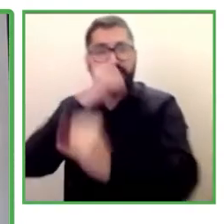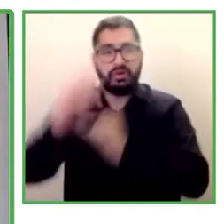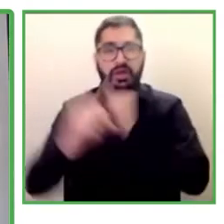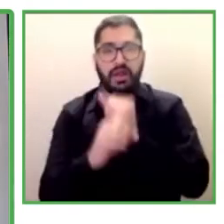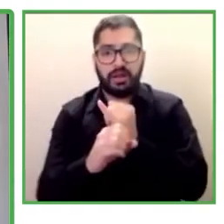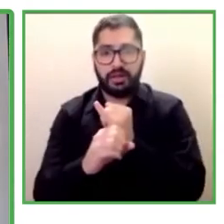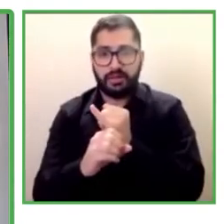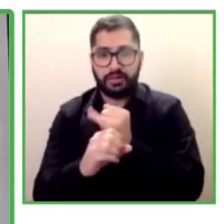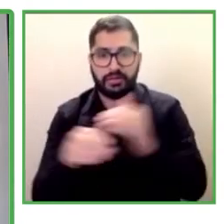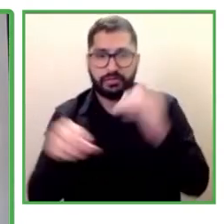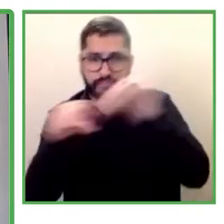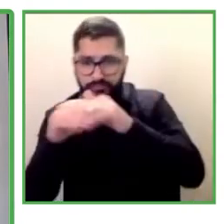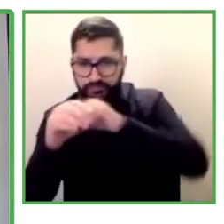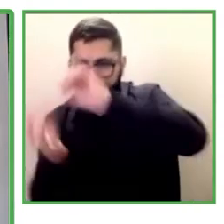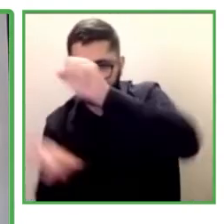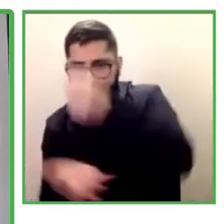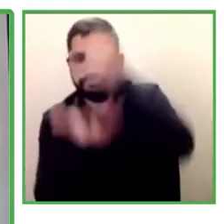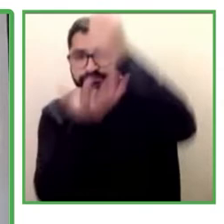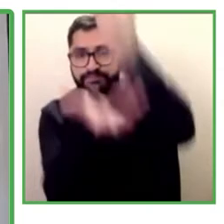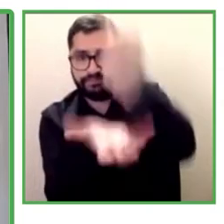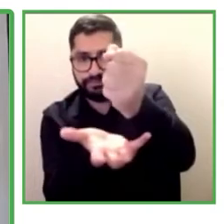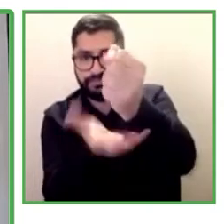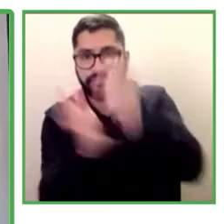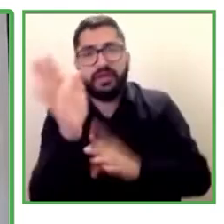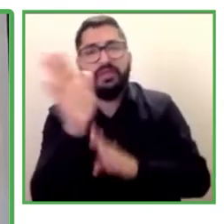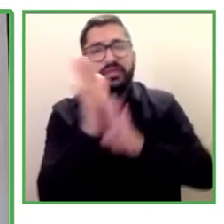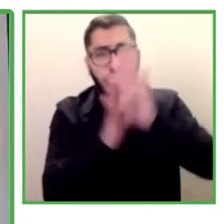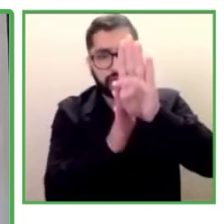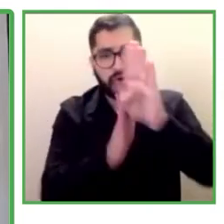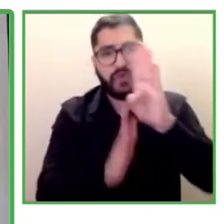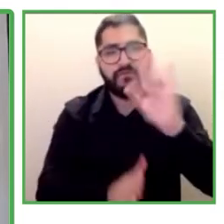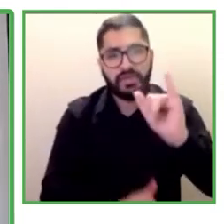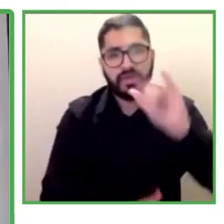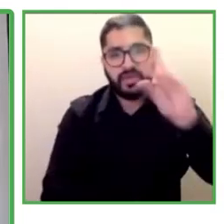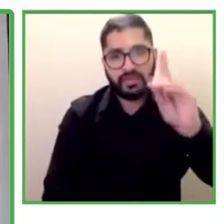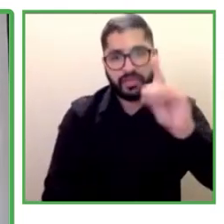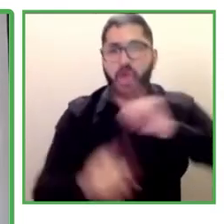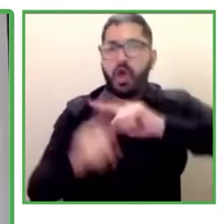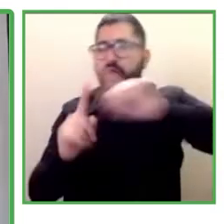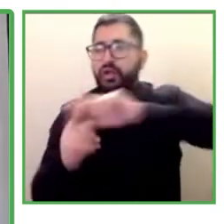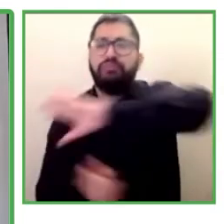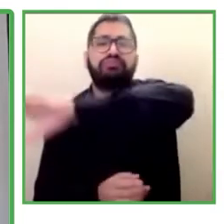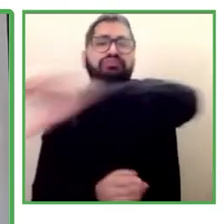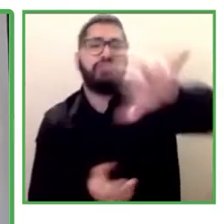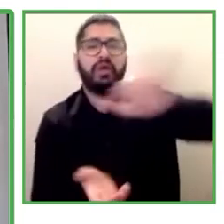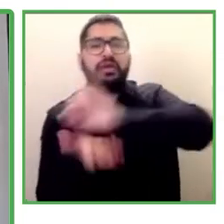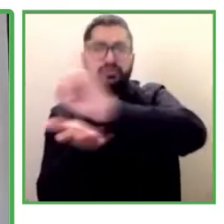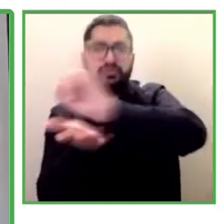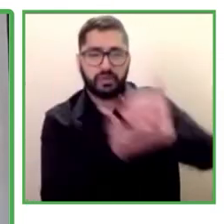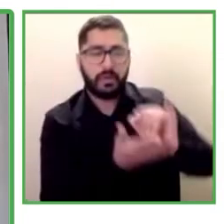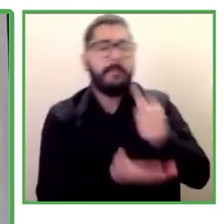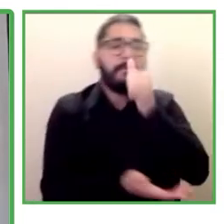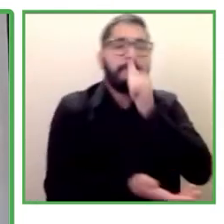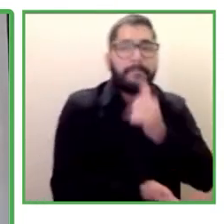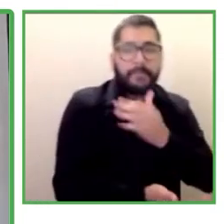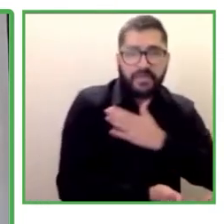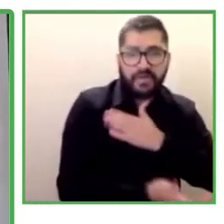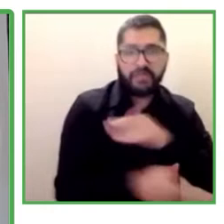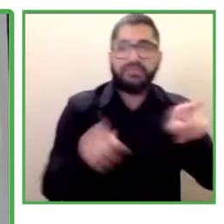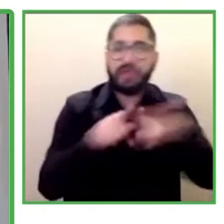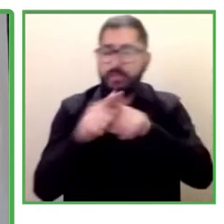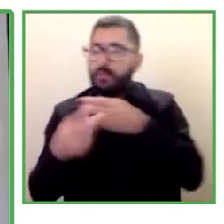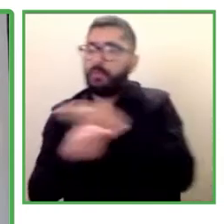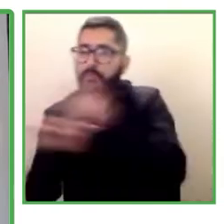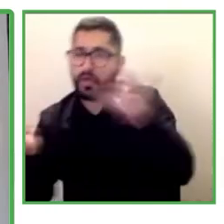Desarrollo, BID, y otras entidades socias de origen público o privado de Colombia: Fundación Corona, Fundación Salgarriaga